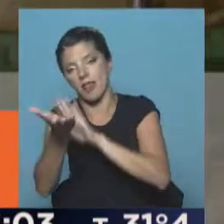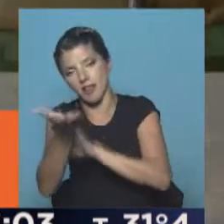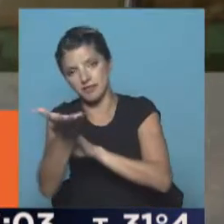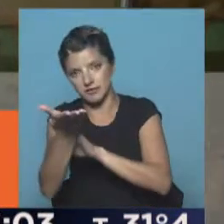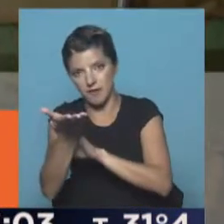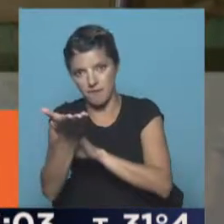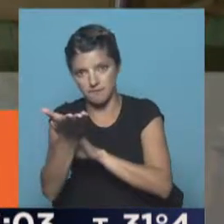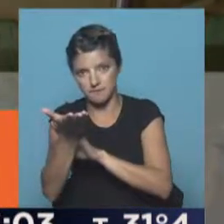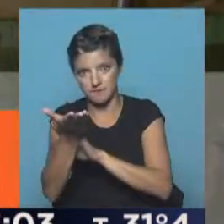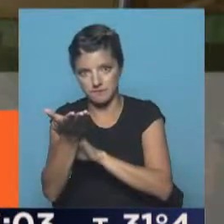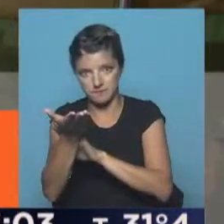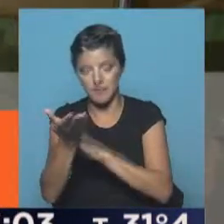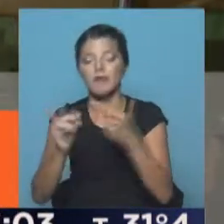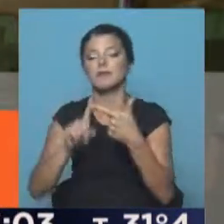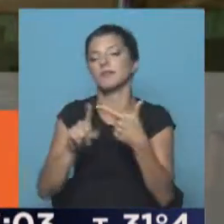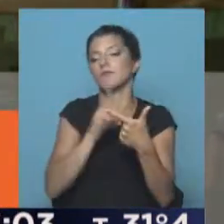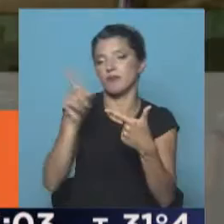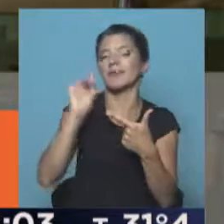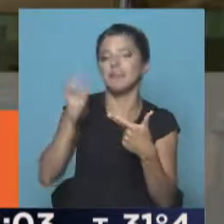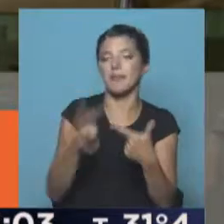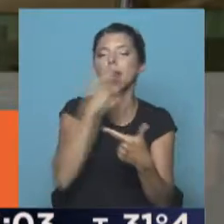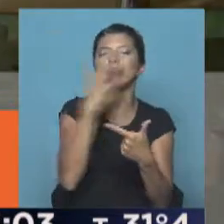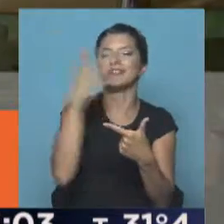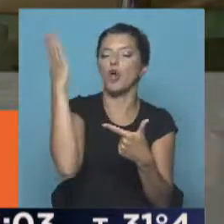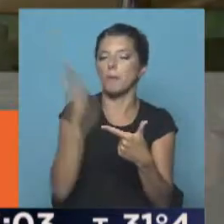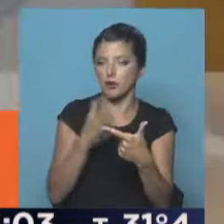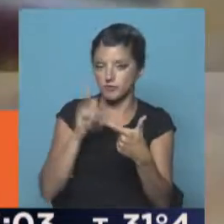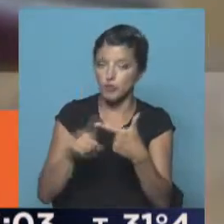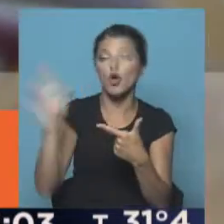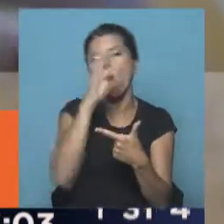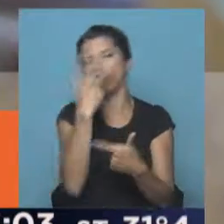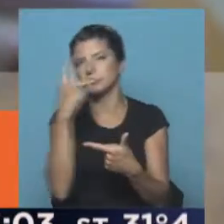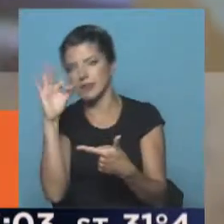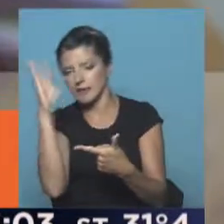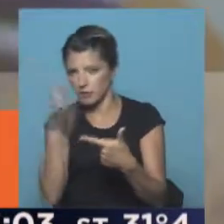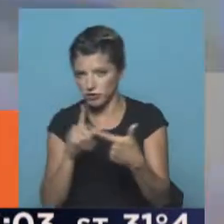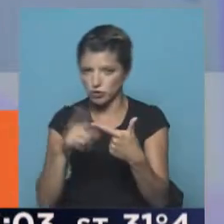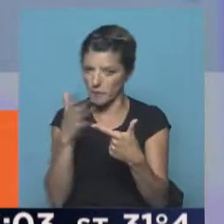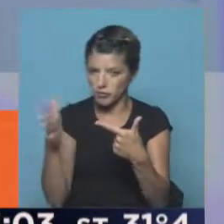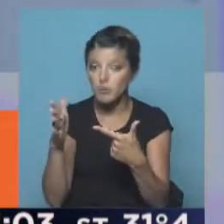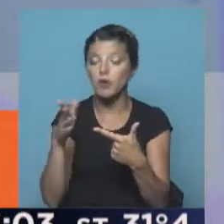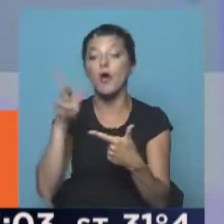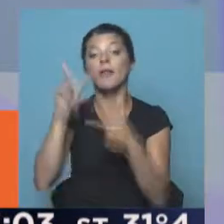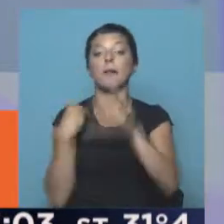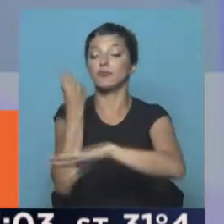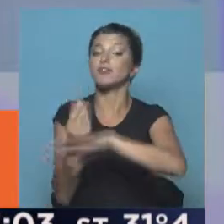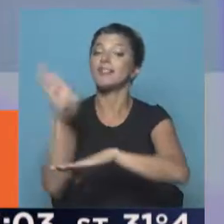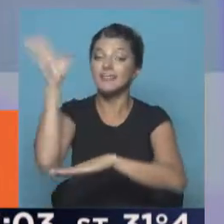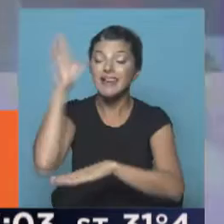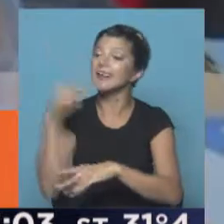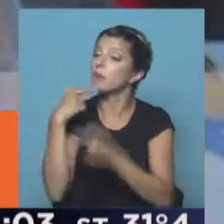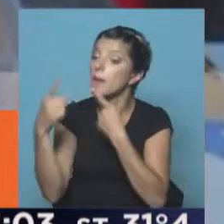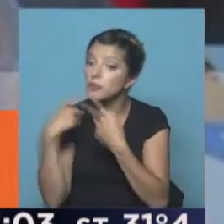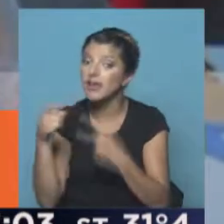Nord, asediado también por ese 25%, 30% de los italianos que cada vez que se les pregunta en una encuesta dicen que